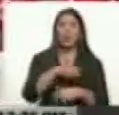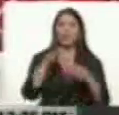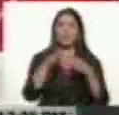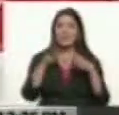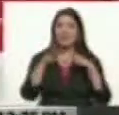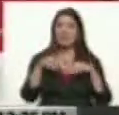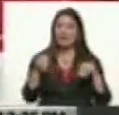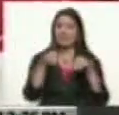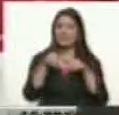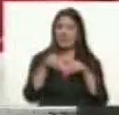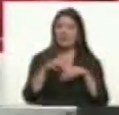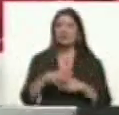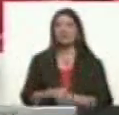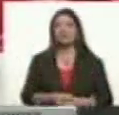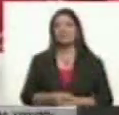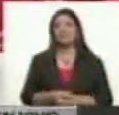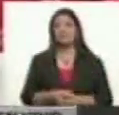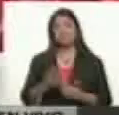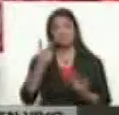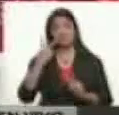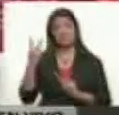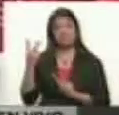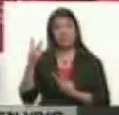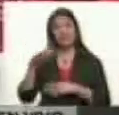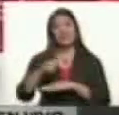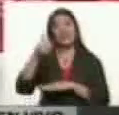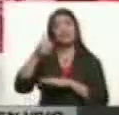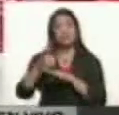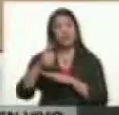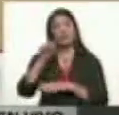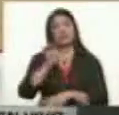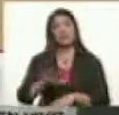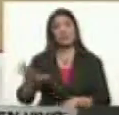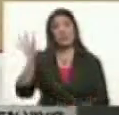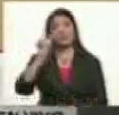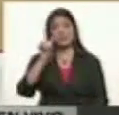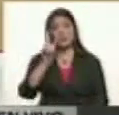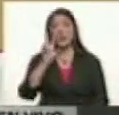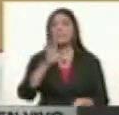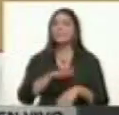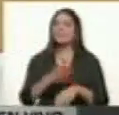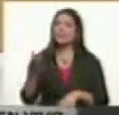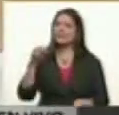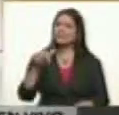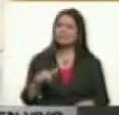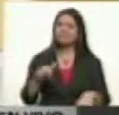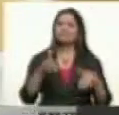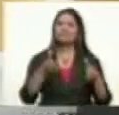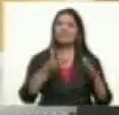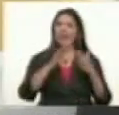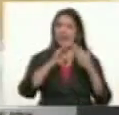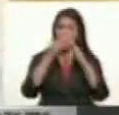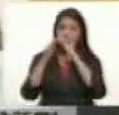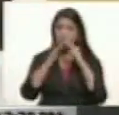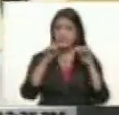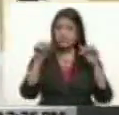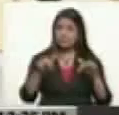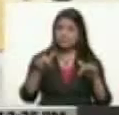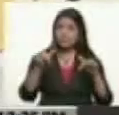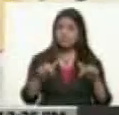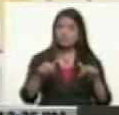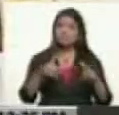Urbana. Bueno, con una representación de la Dirección Nacional. Porque acá en el desarrollo habitacional,